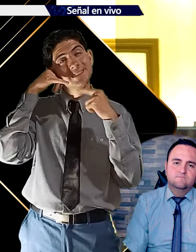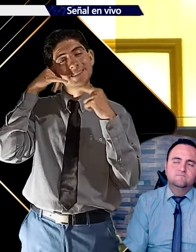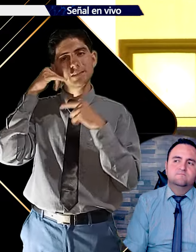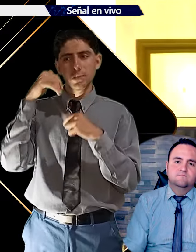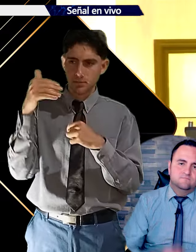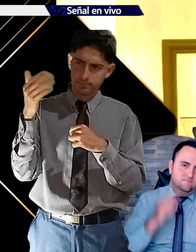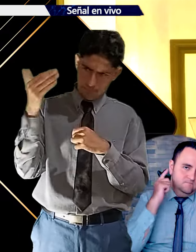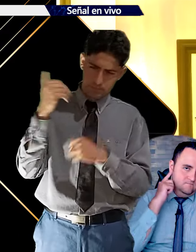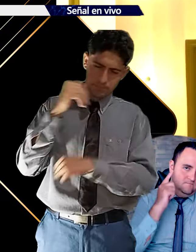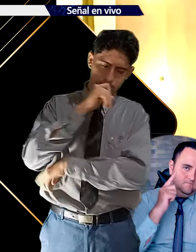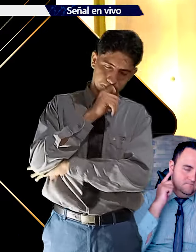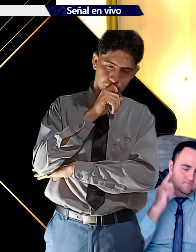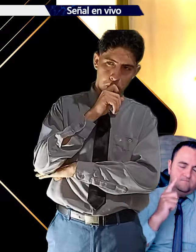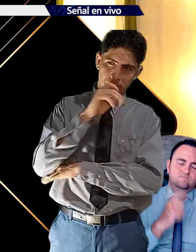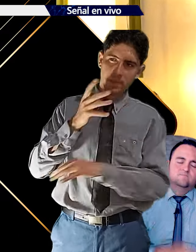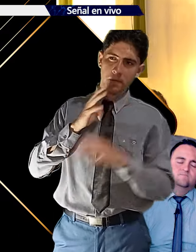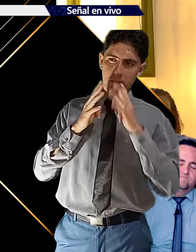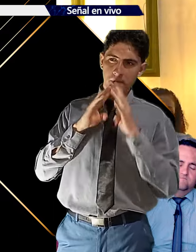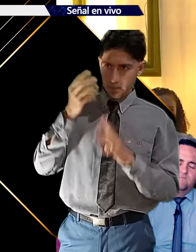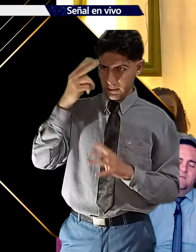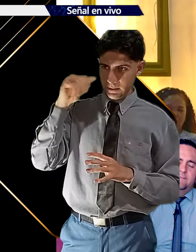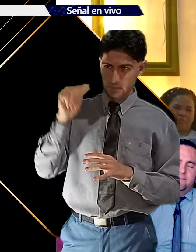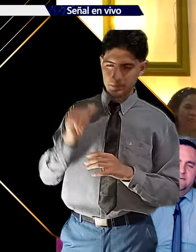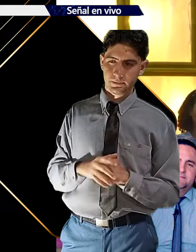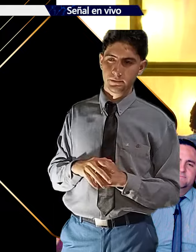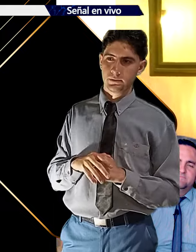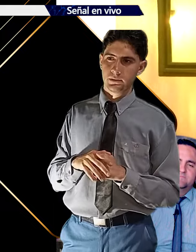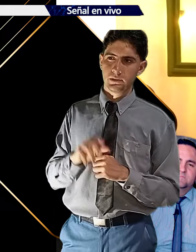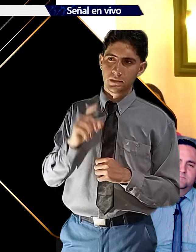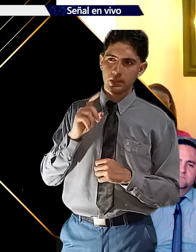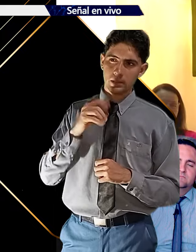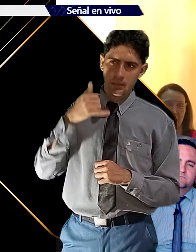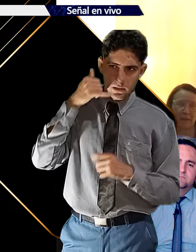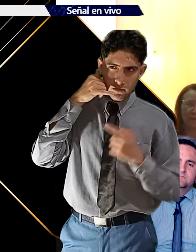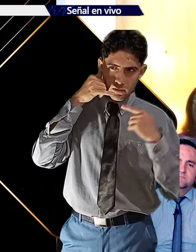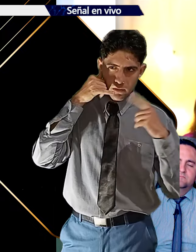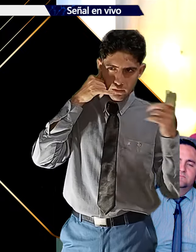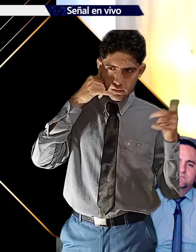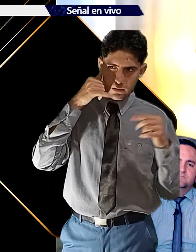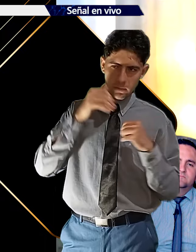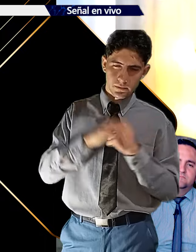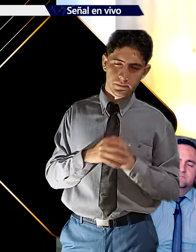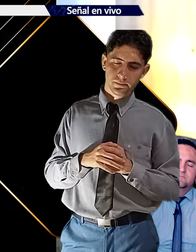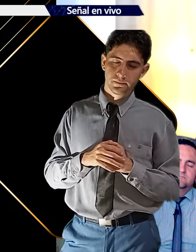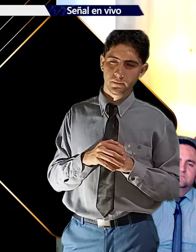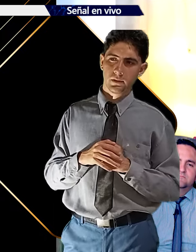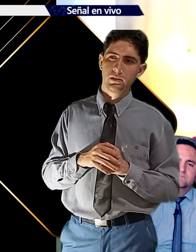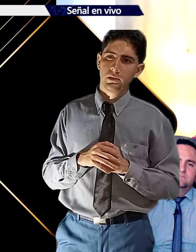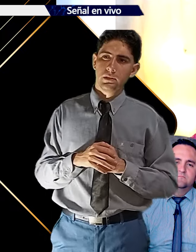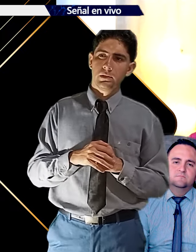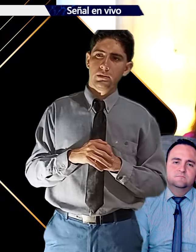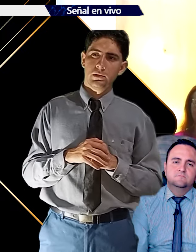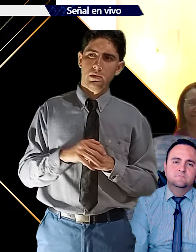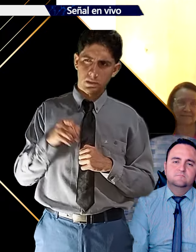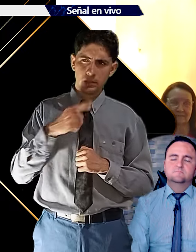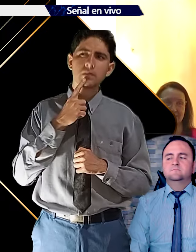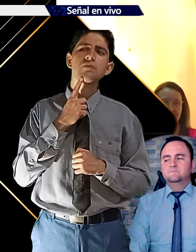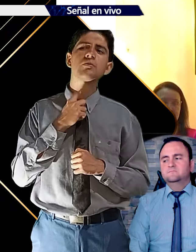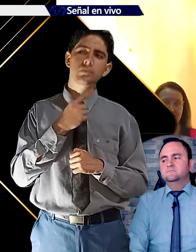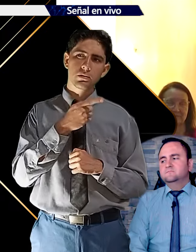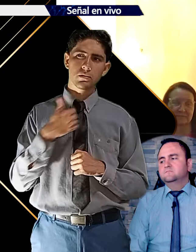Eso vivimos todos. Cuando terminó la conversación, yo le dije, reina, ven, vamos a hablar. ¿Cierto que te llamó este chico?